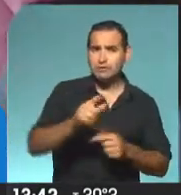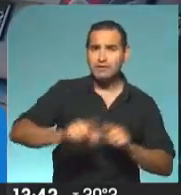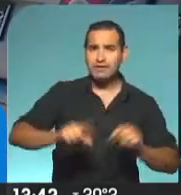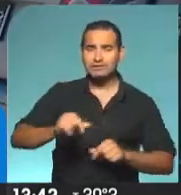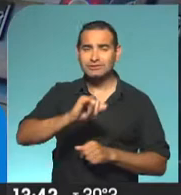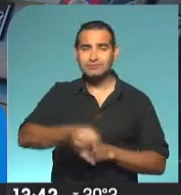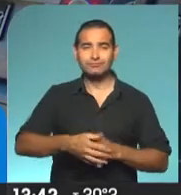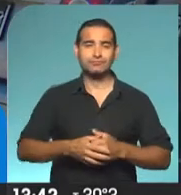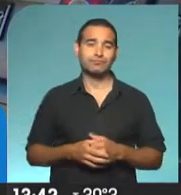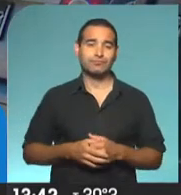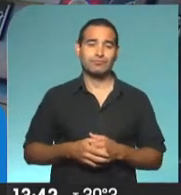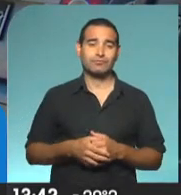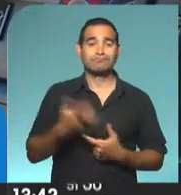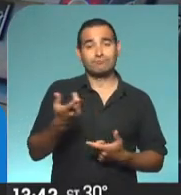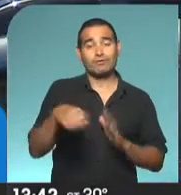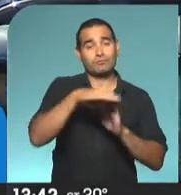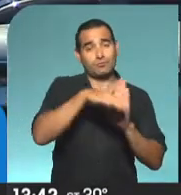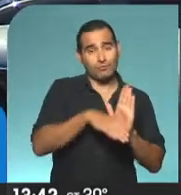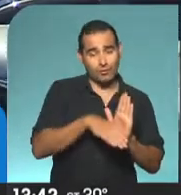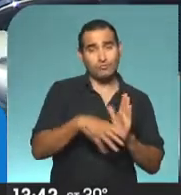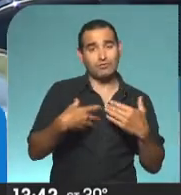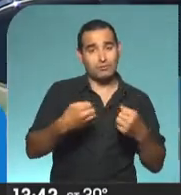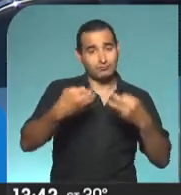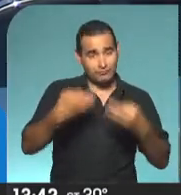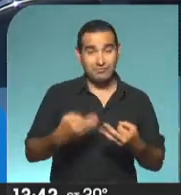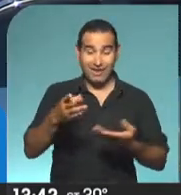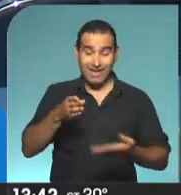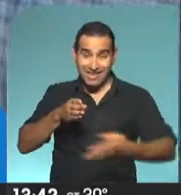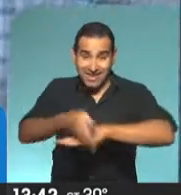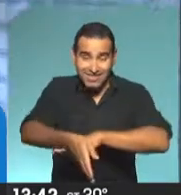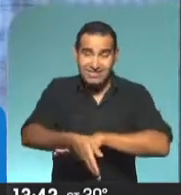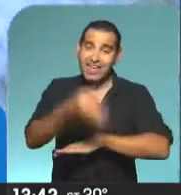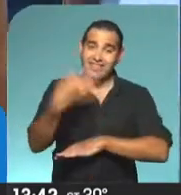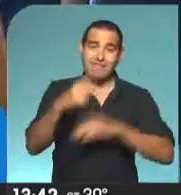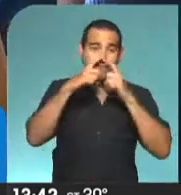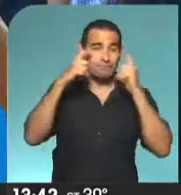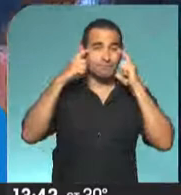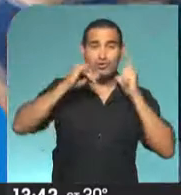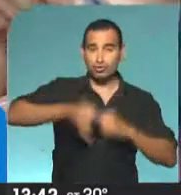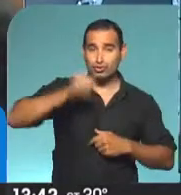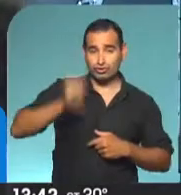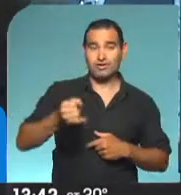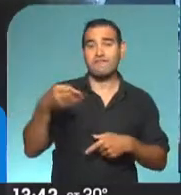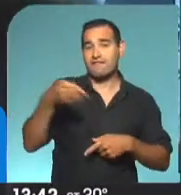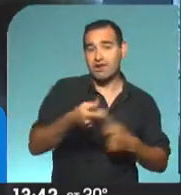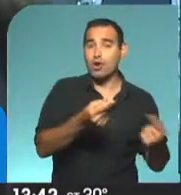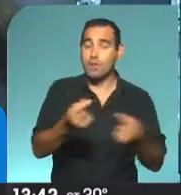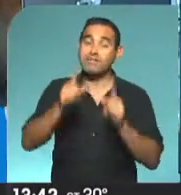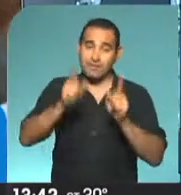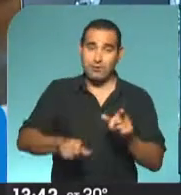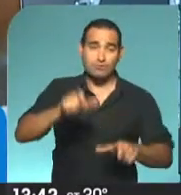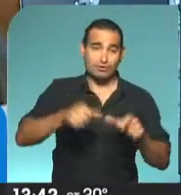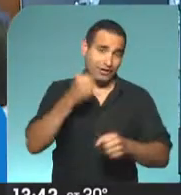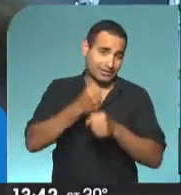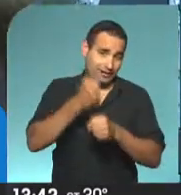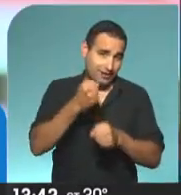Bastante accesible. Con el fin de acatar las medidas sanitarias, al ingresar es fundamental el uso de tapabocas para quienes vienen a comprar, pero también para las